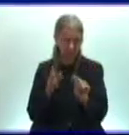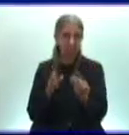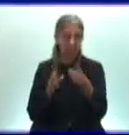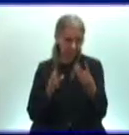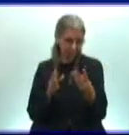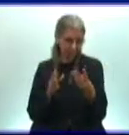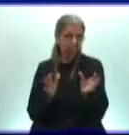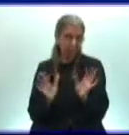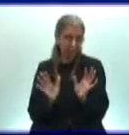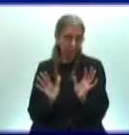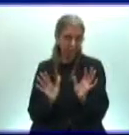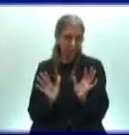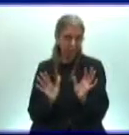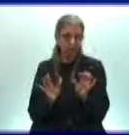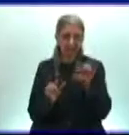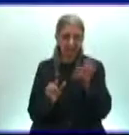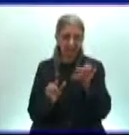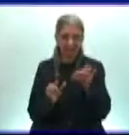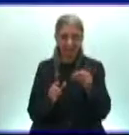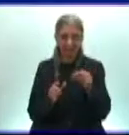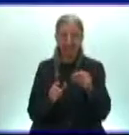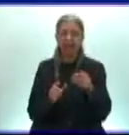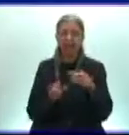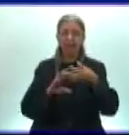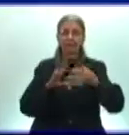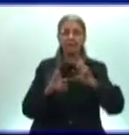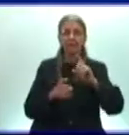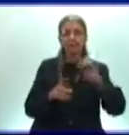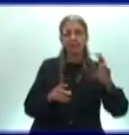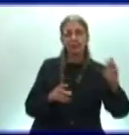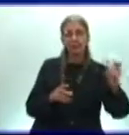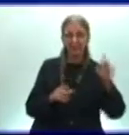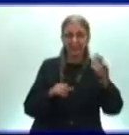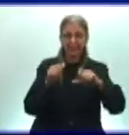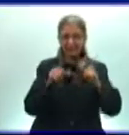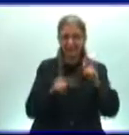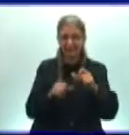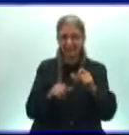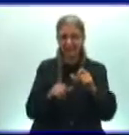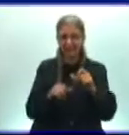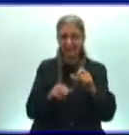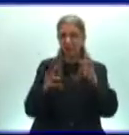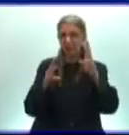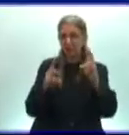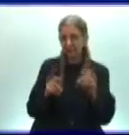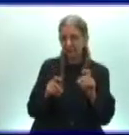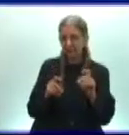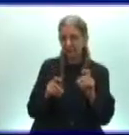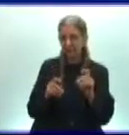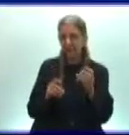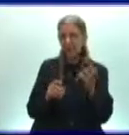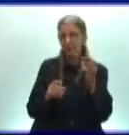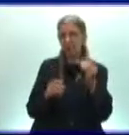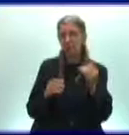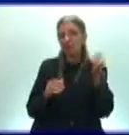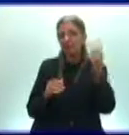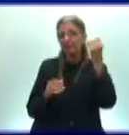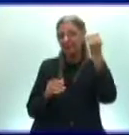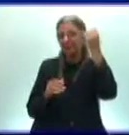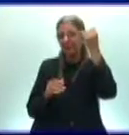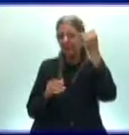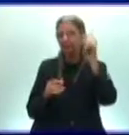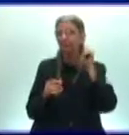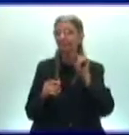nosotros podemos extraer la información cualitativa y cuantitativa. Recuerden que cuando hablamos de información